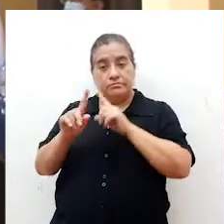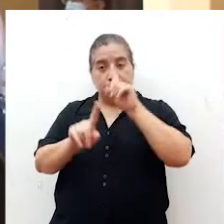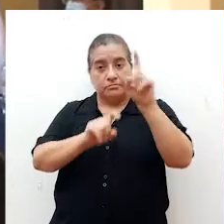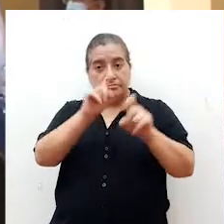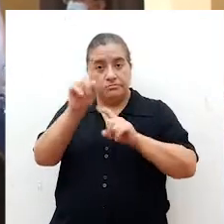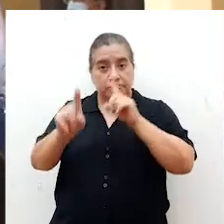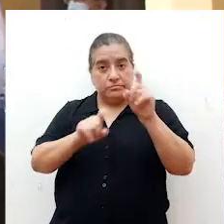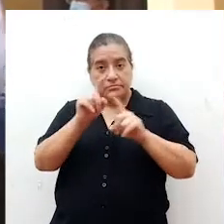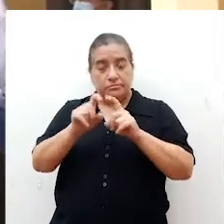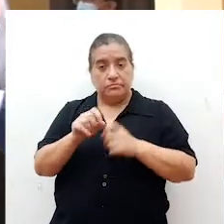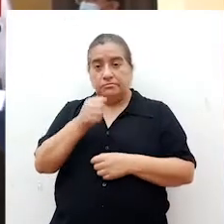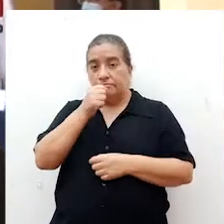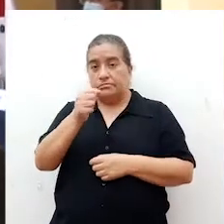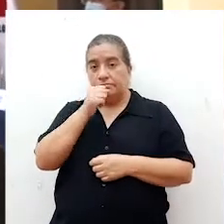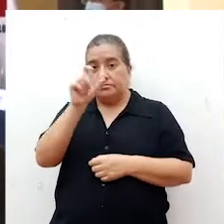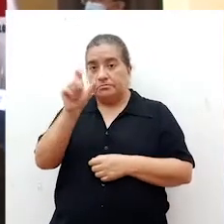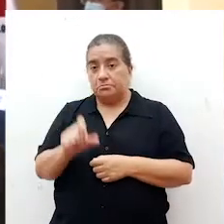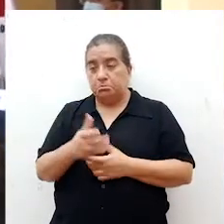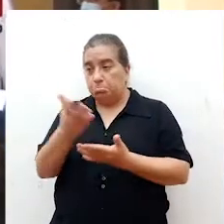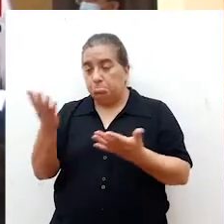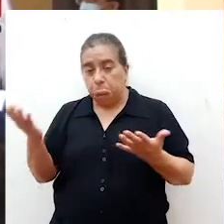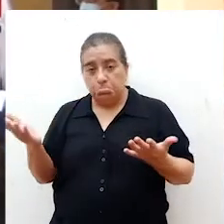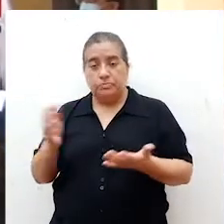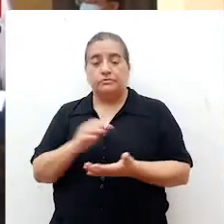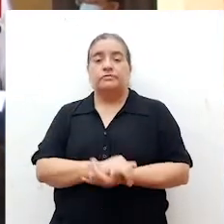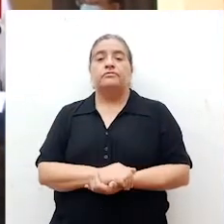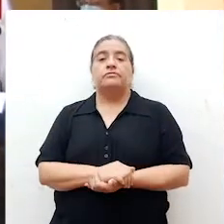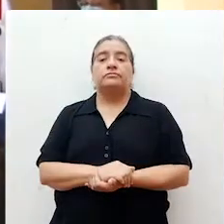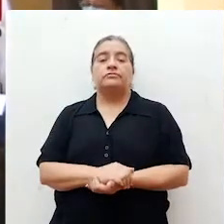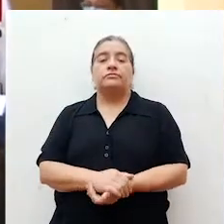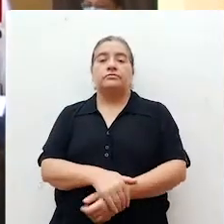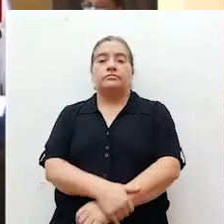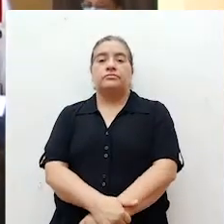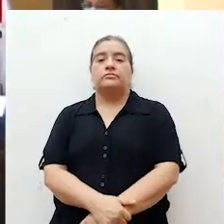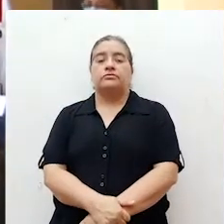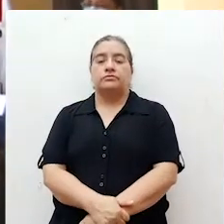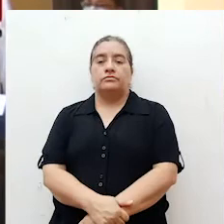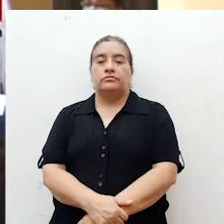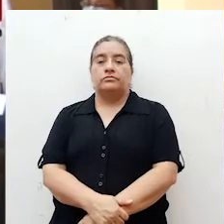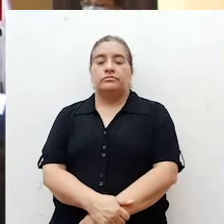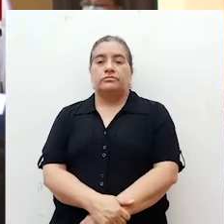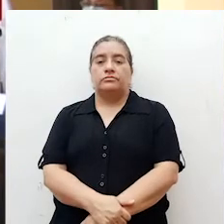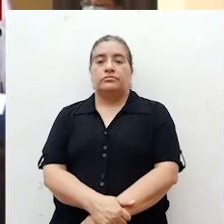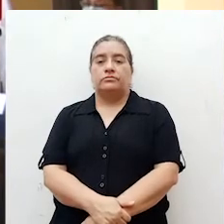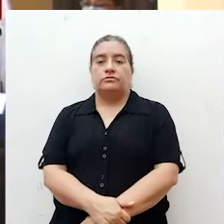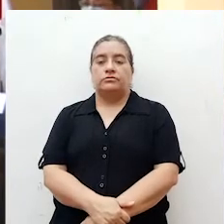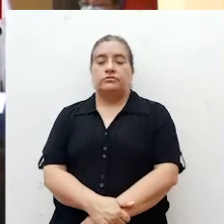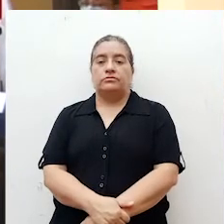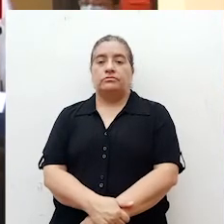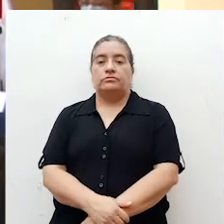web. Quisiera dar pase a las preguntas de la prensa, por favor, si me lo permiten.